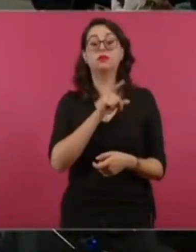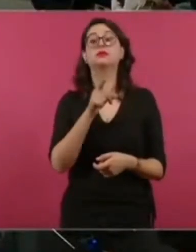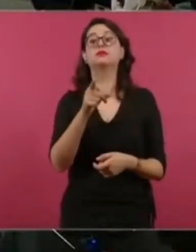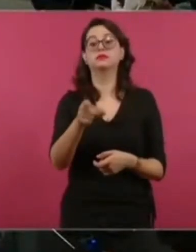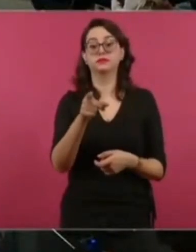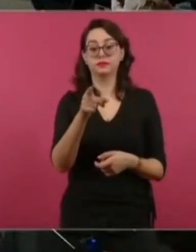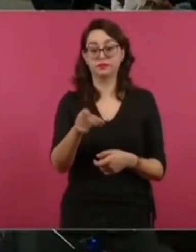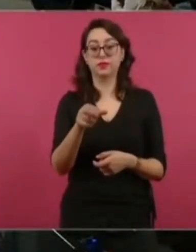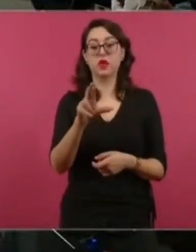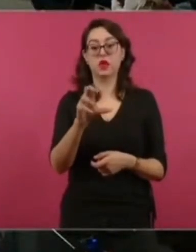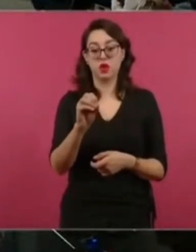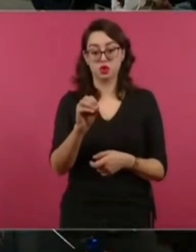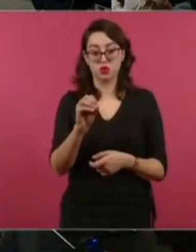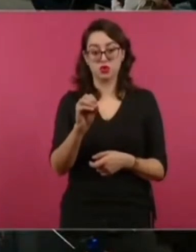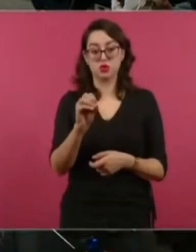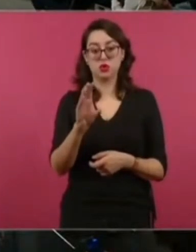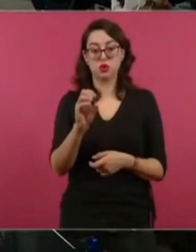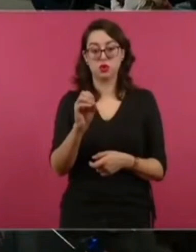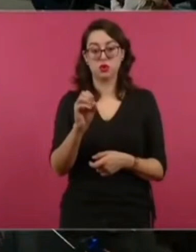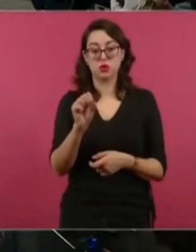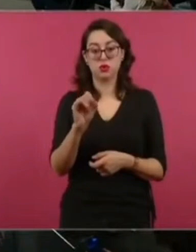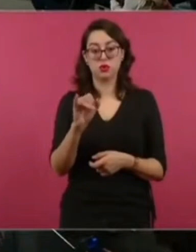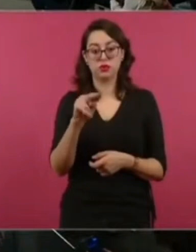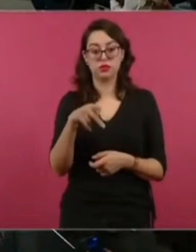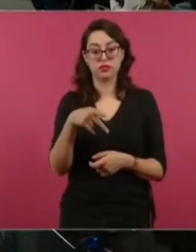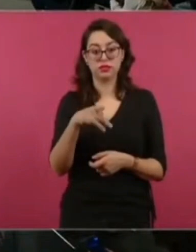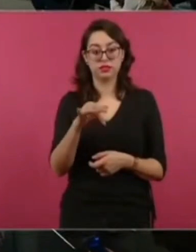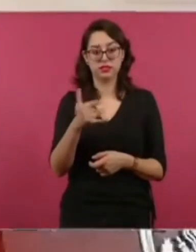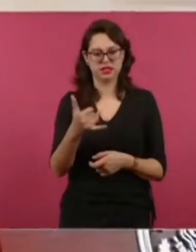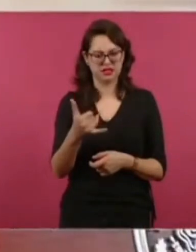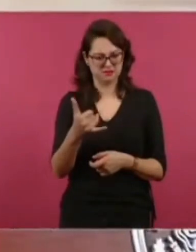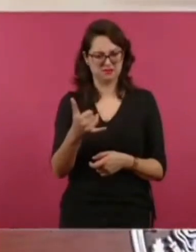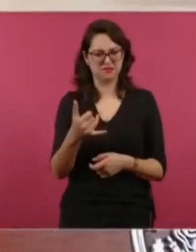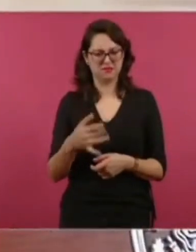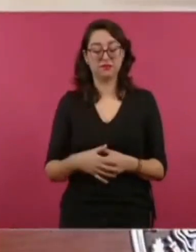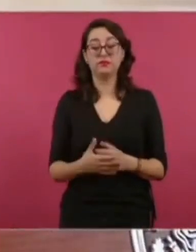Robosinski. Tiene un libro.